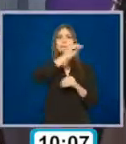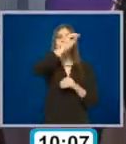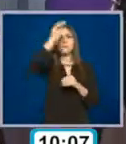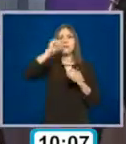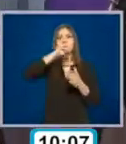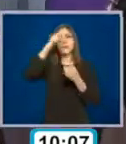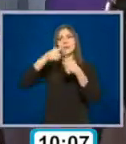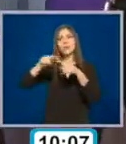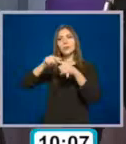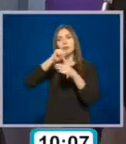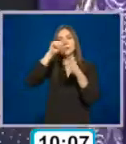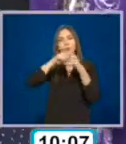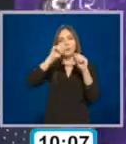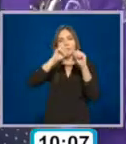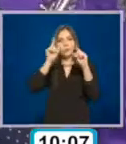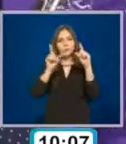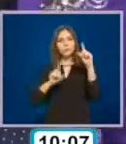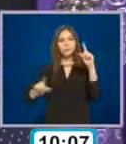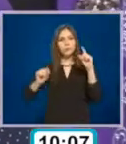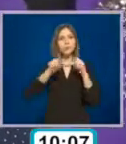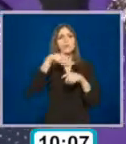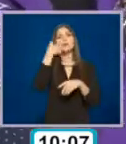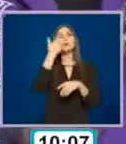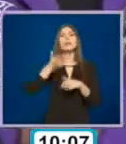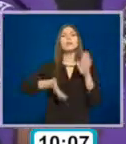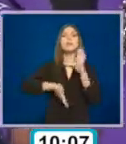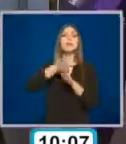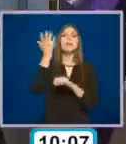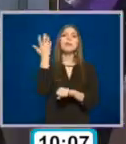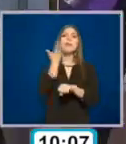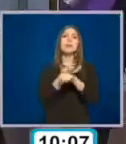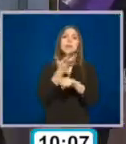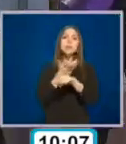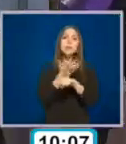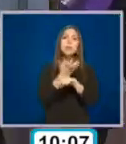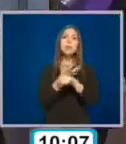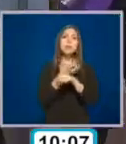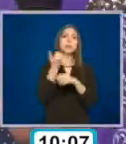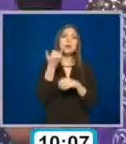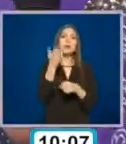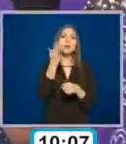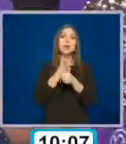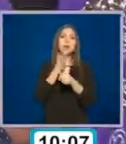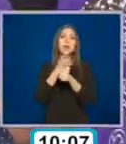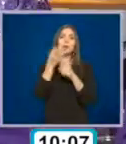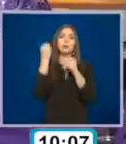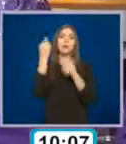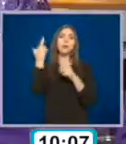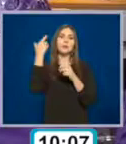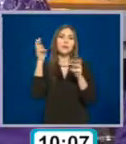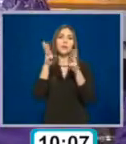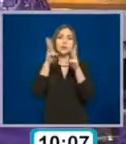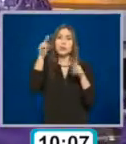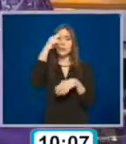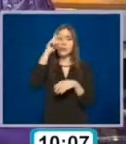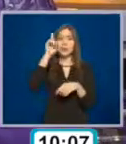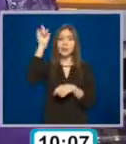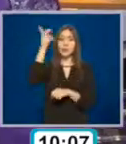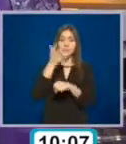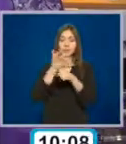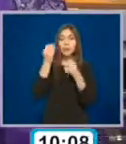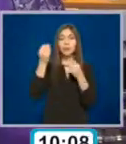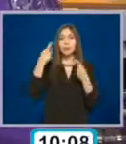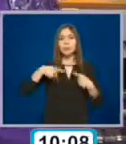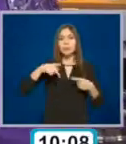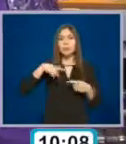Hay dentro de la agenda opción de ir a Estados Unidos, a Centroamérica, donde está funcionando mucho el regional mexicano. Sí, de hecho ya tenemos planes de ir a Estados Unidos, ya